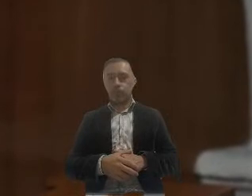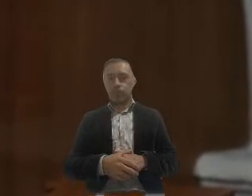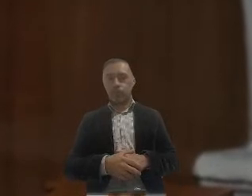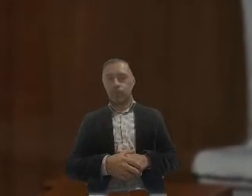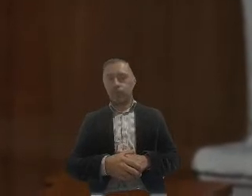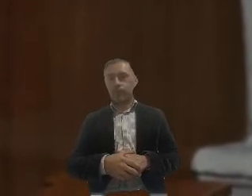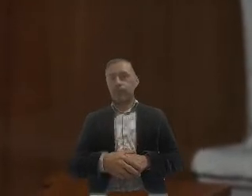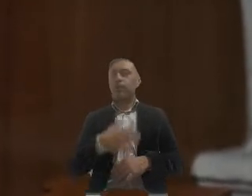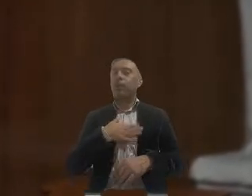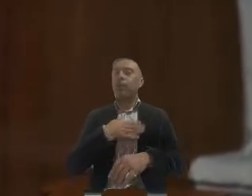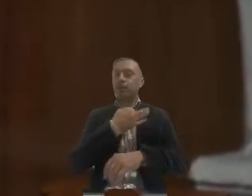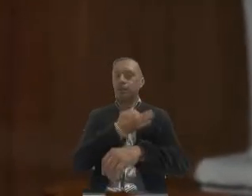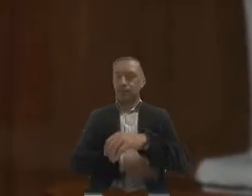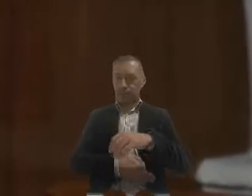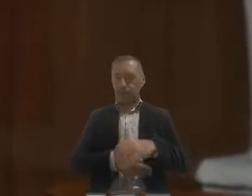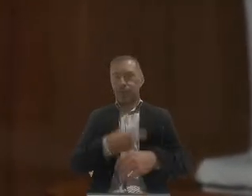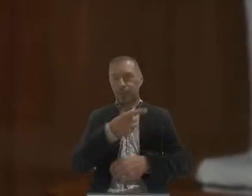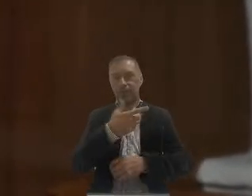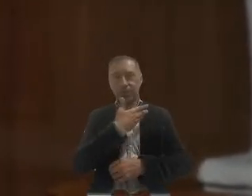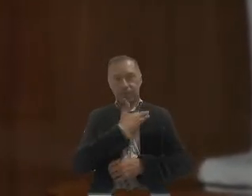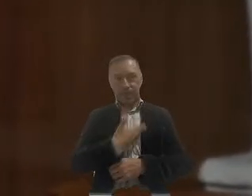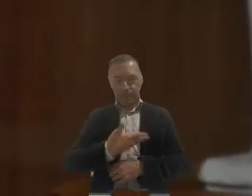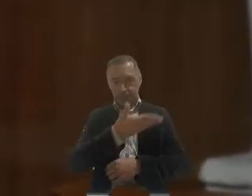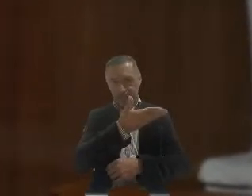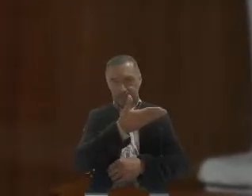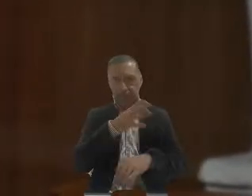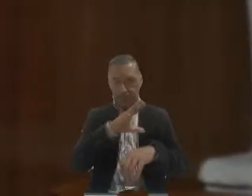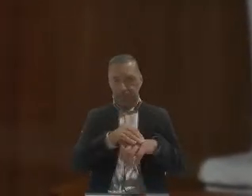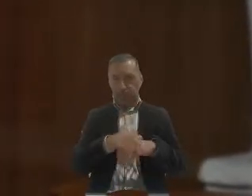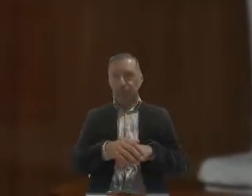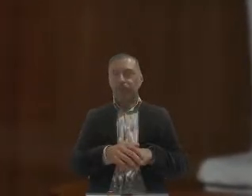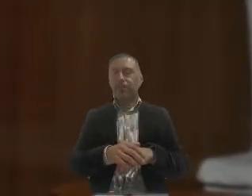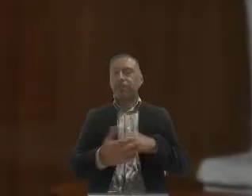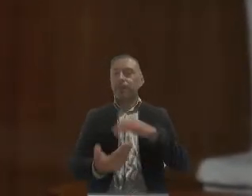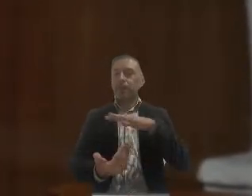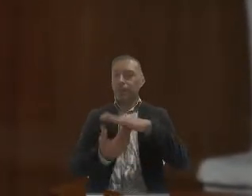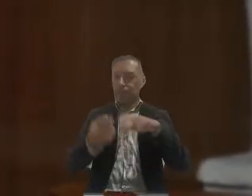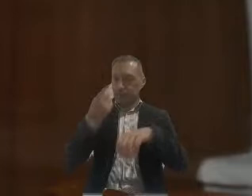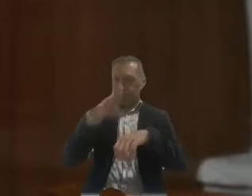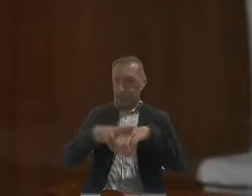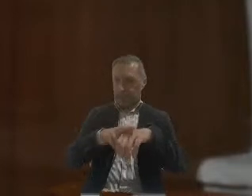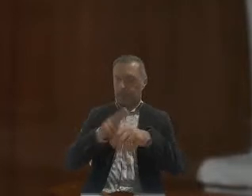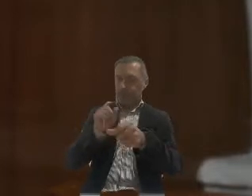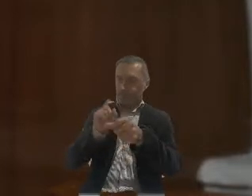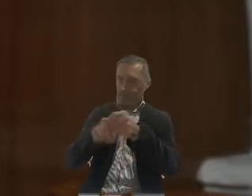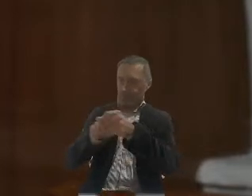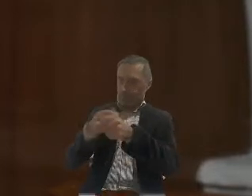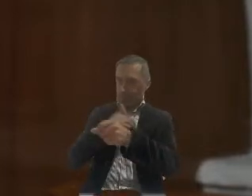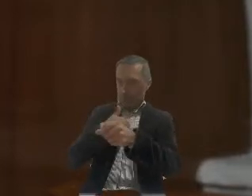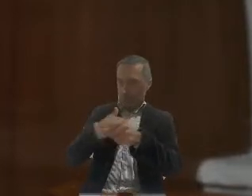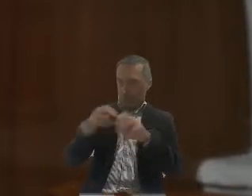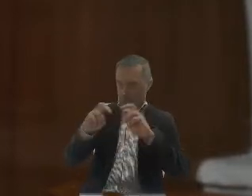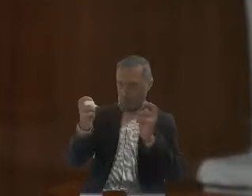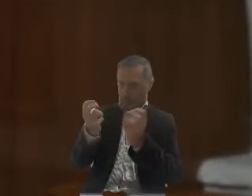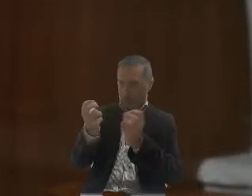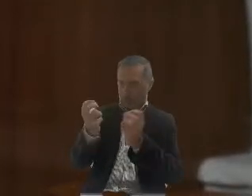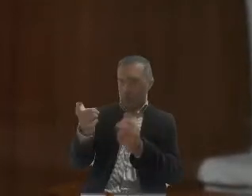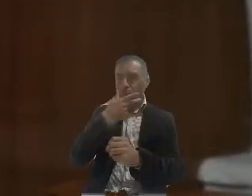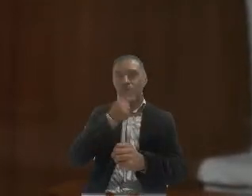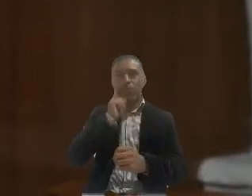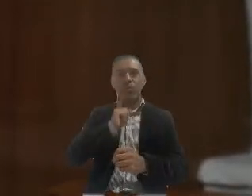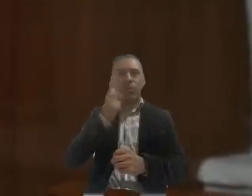Buenas tardes. Con el permiso del presidente, integrantes de la mesa directiva y demás compañeras y compañeros